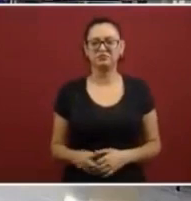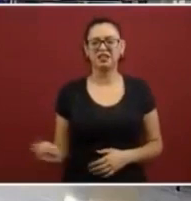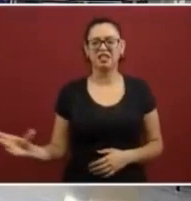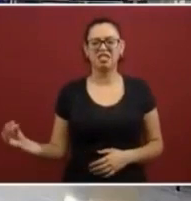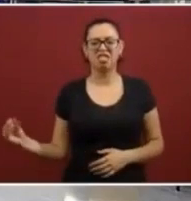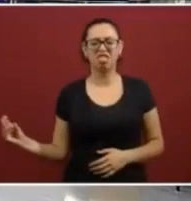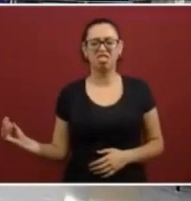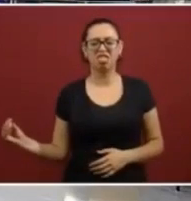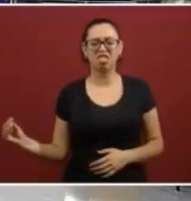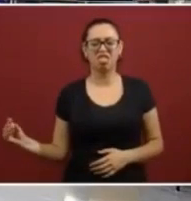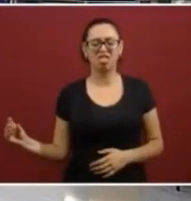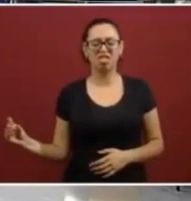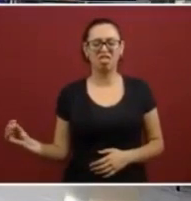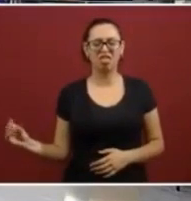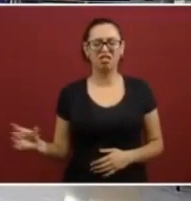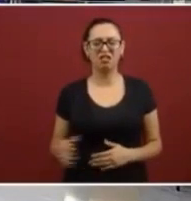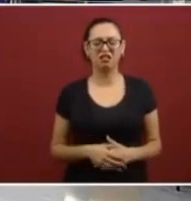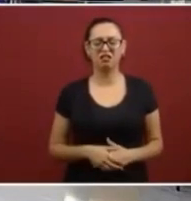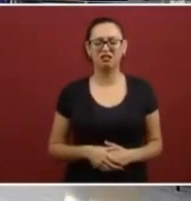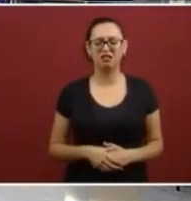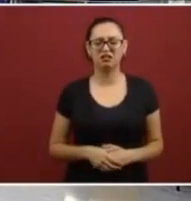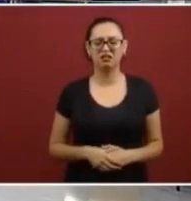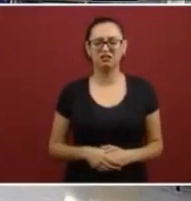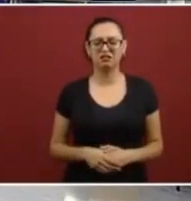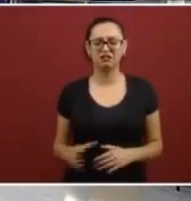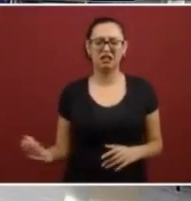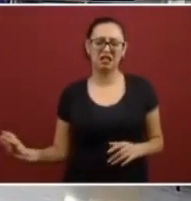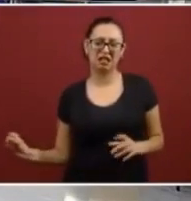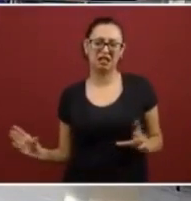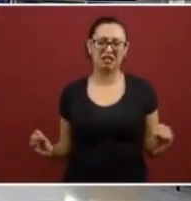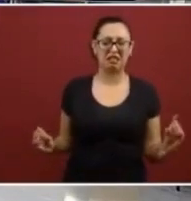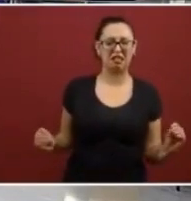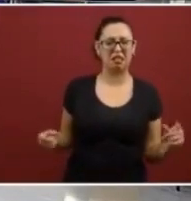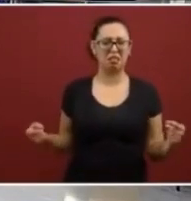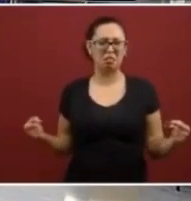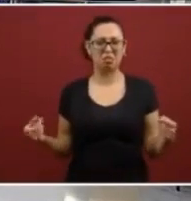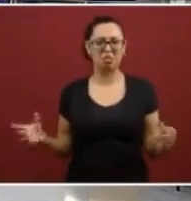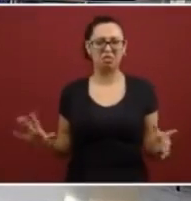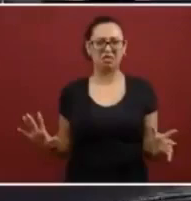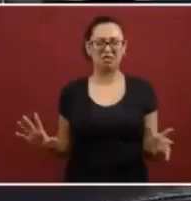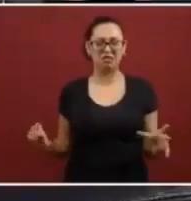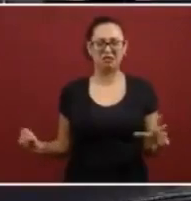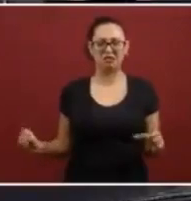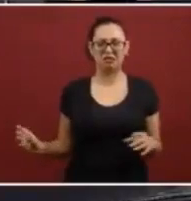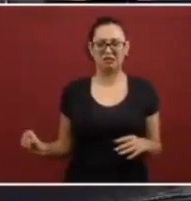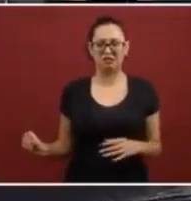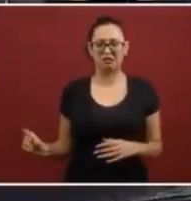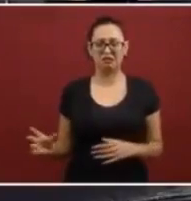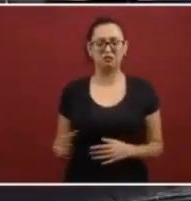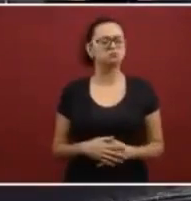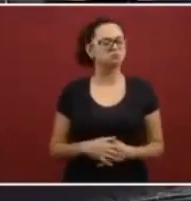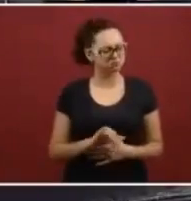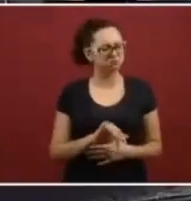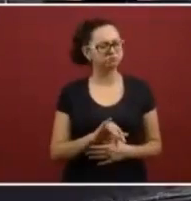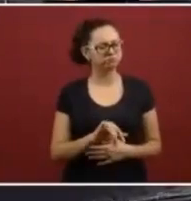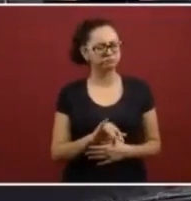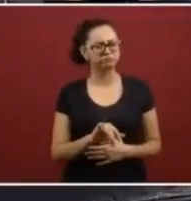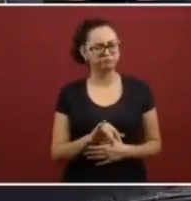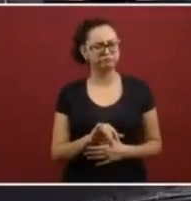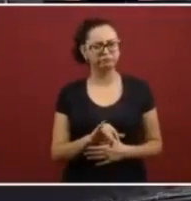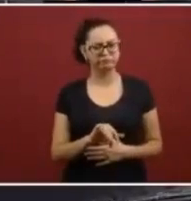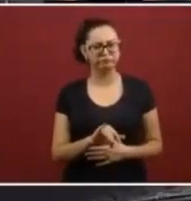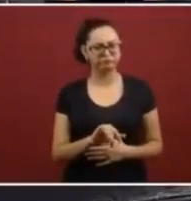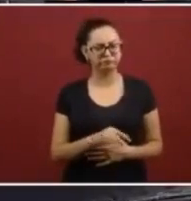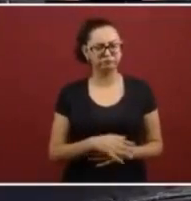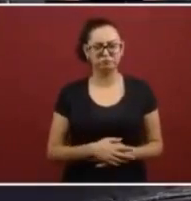que nos explicara a Sí, detalle, sí, porque de repente siento que lo dejan muy solo, sí, presidente, sí. que sus colaboradores están muy